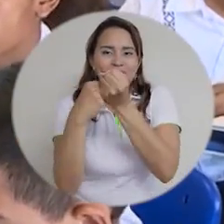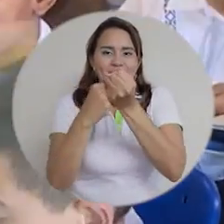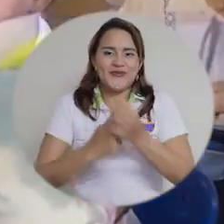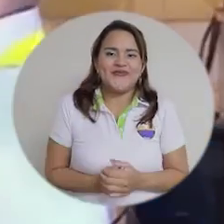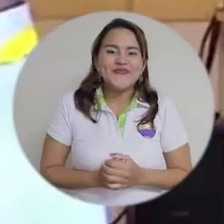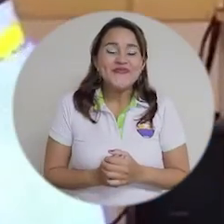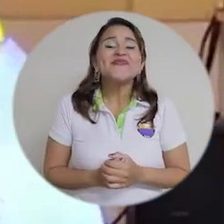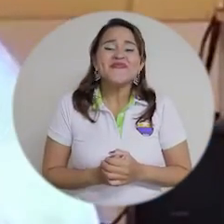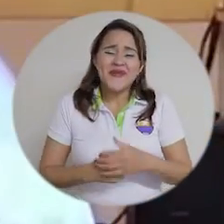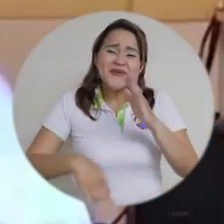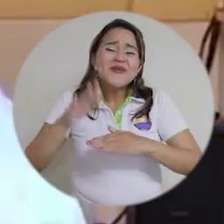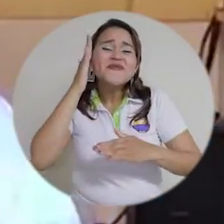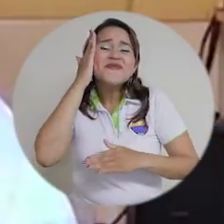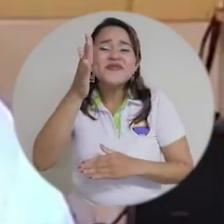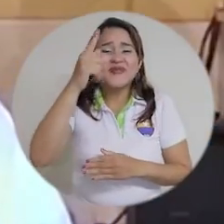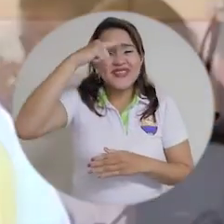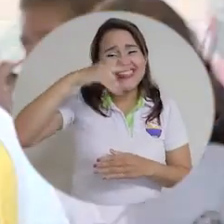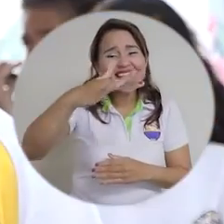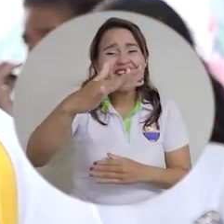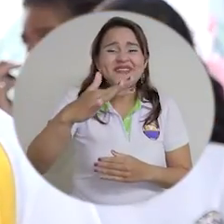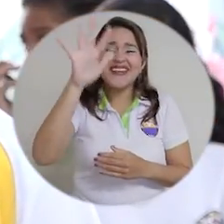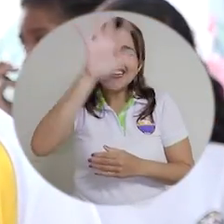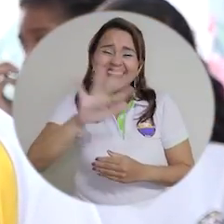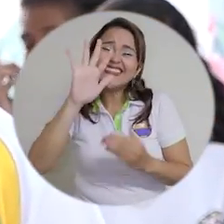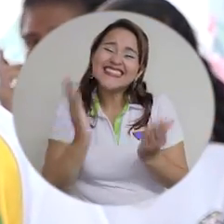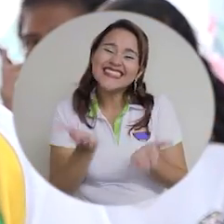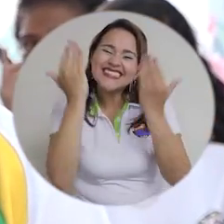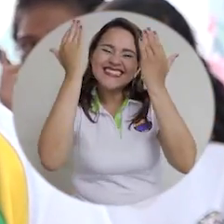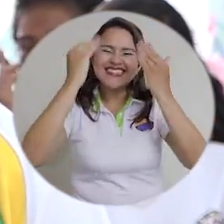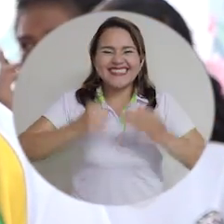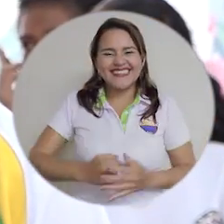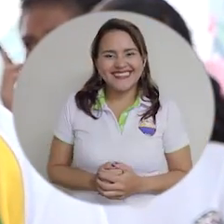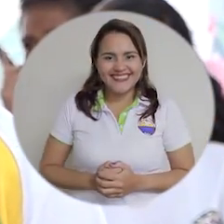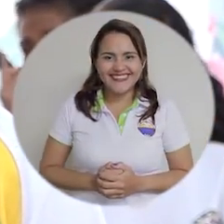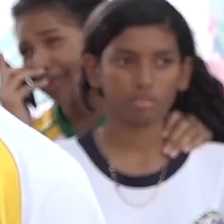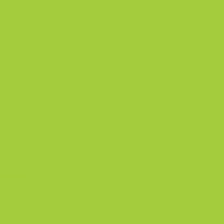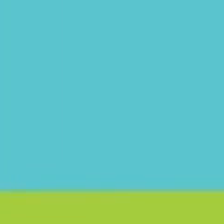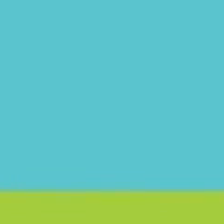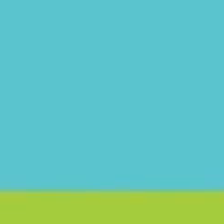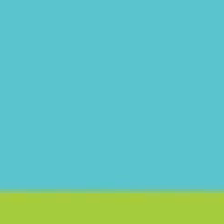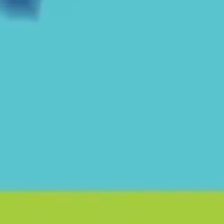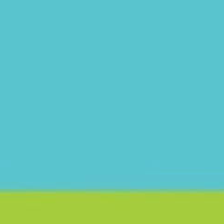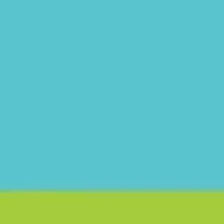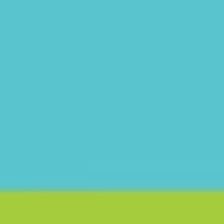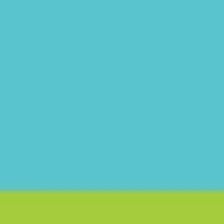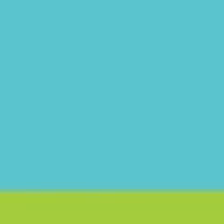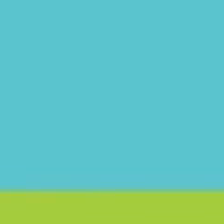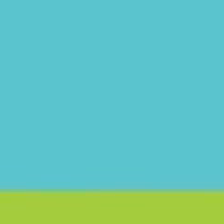aquejan todo el territorio colombiano. Ser el futuro de Santa Marta y el futuro de nuestra región.